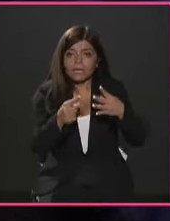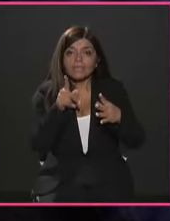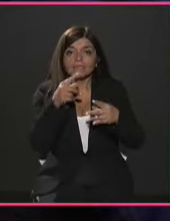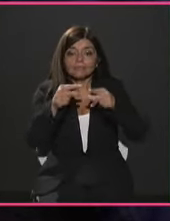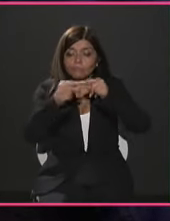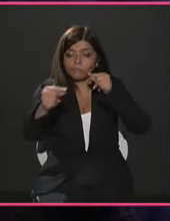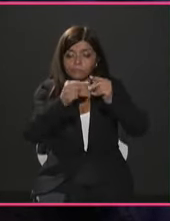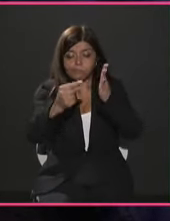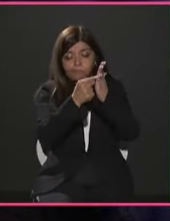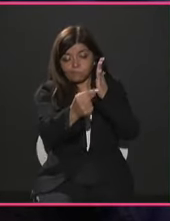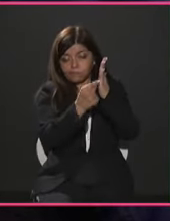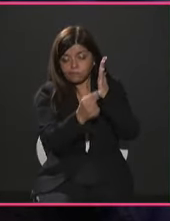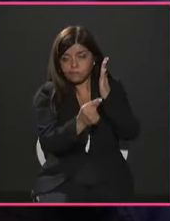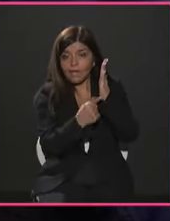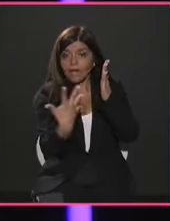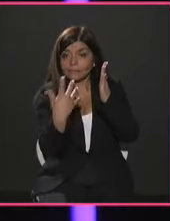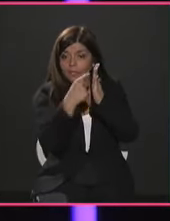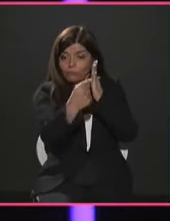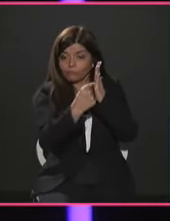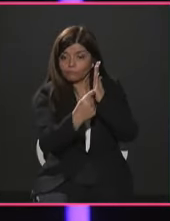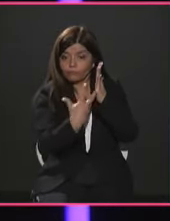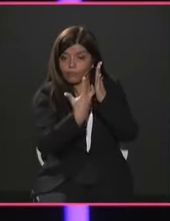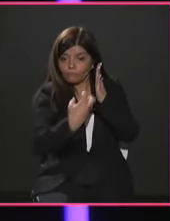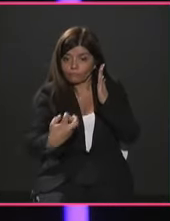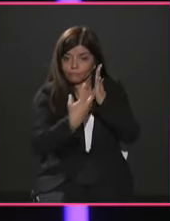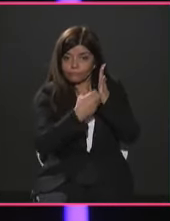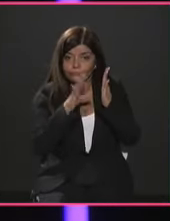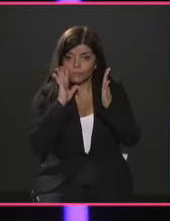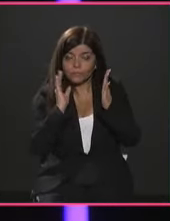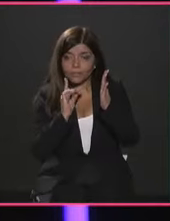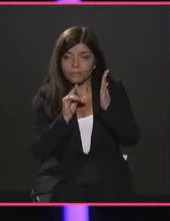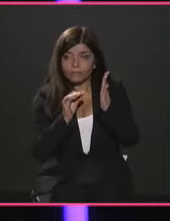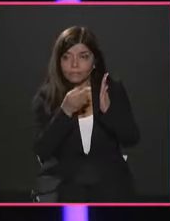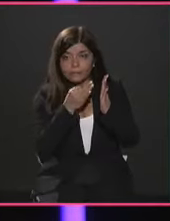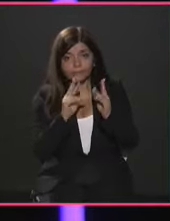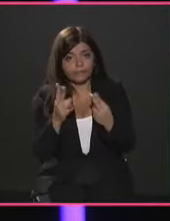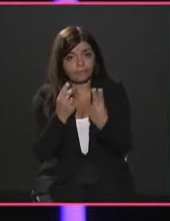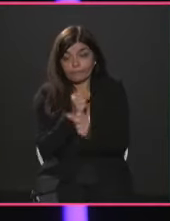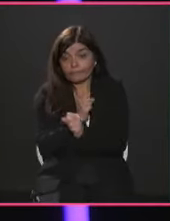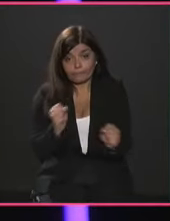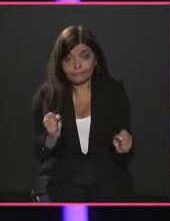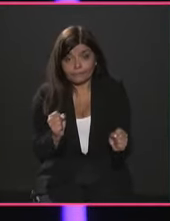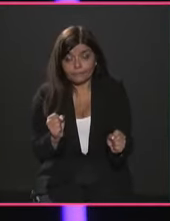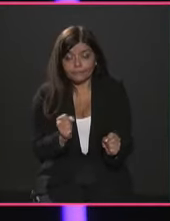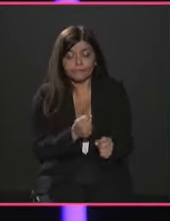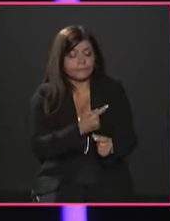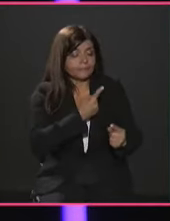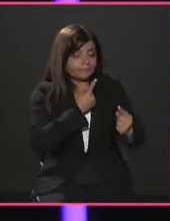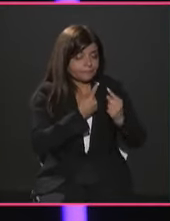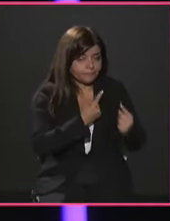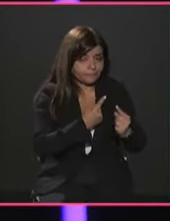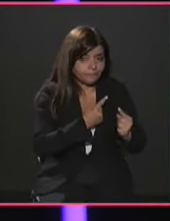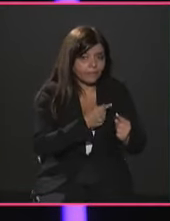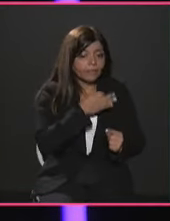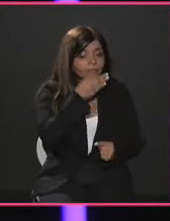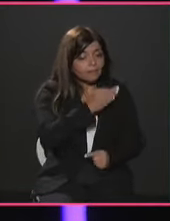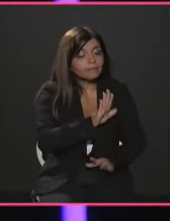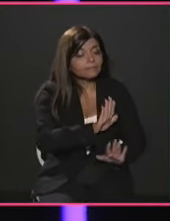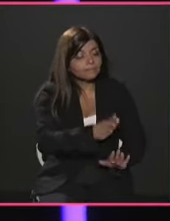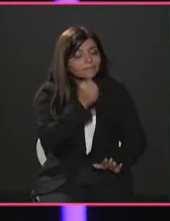distintos después de esto a mí me dijeron que él no iba a sobrevivir y yo tuve esta conversación con él en donde le dije